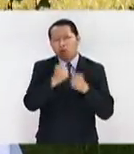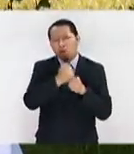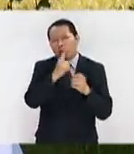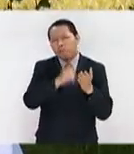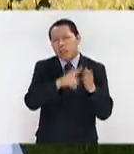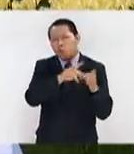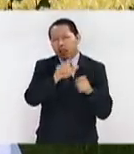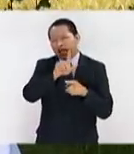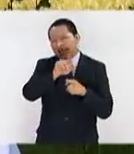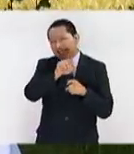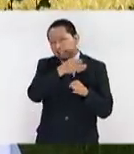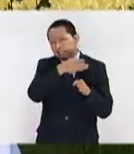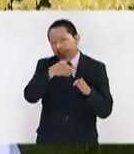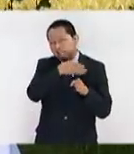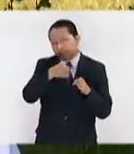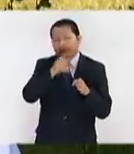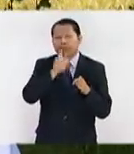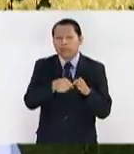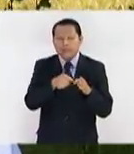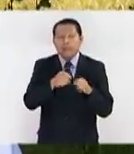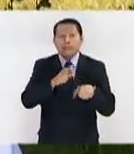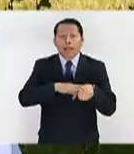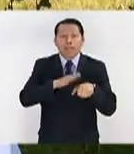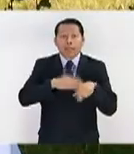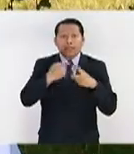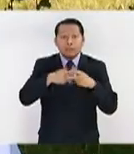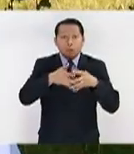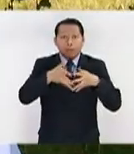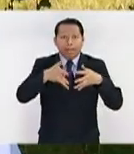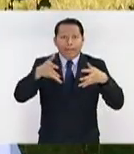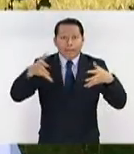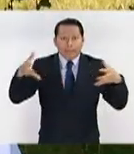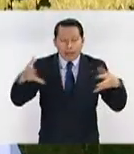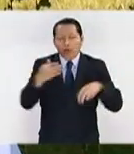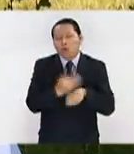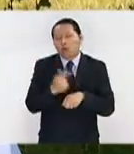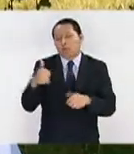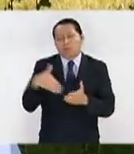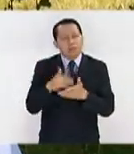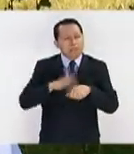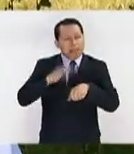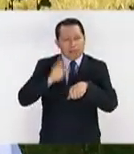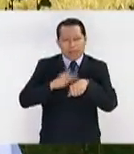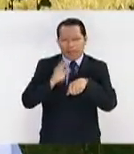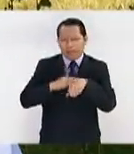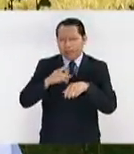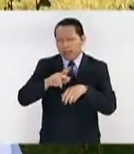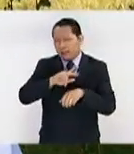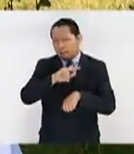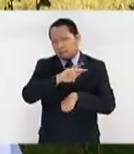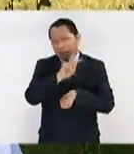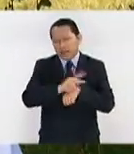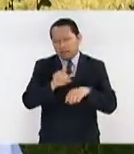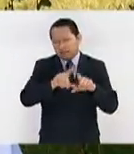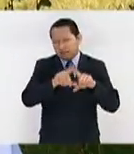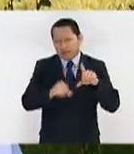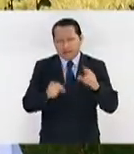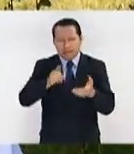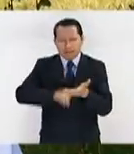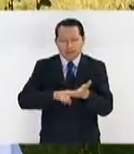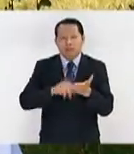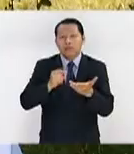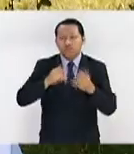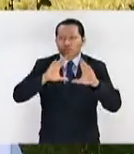poco a poco fue creciendo como comunidad. Ahorita somos miles en el país compartiendo